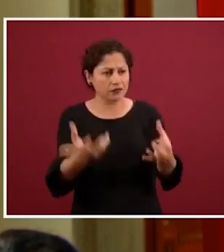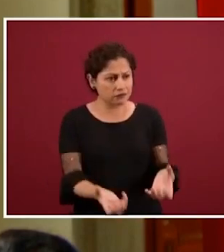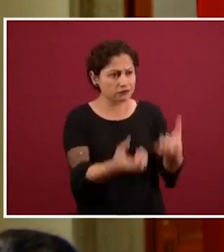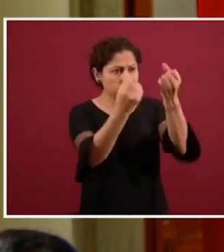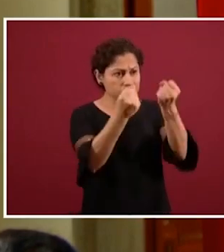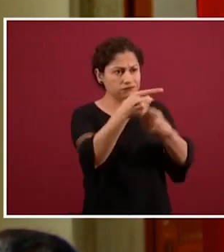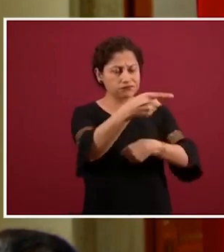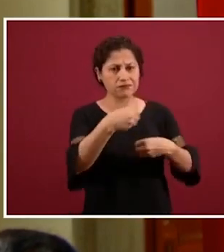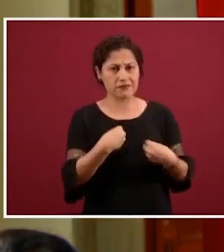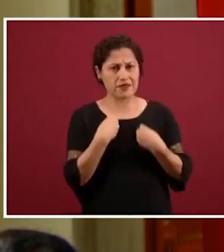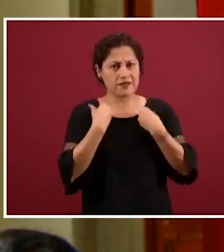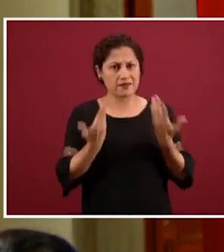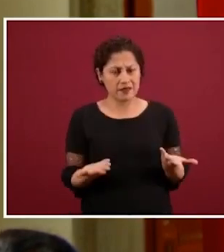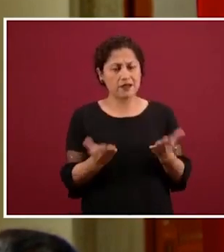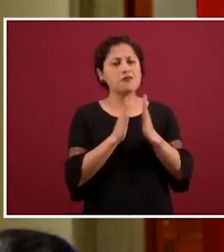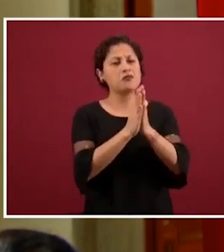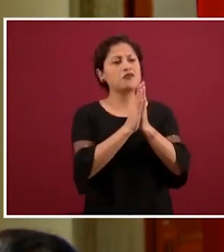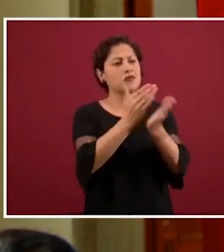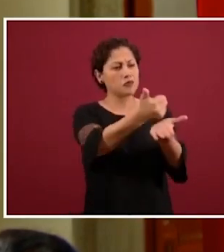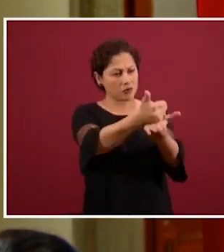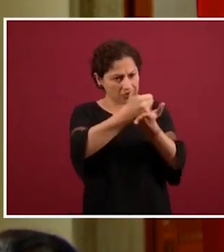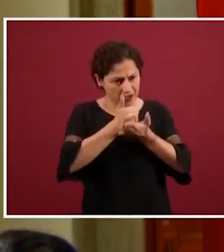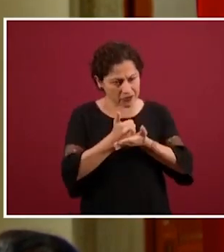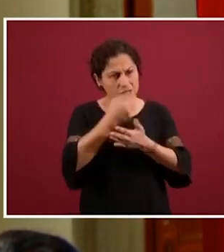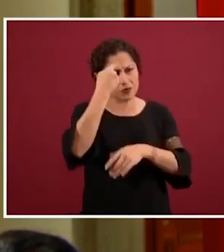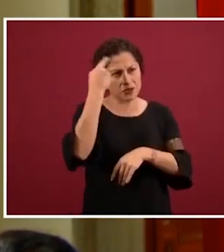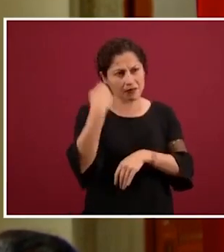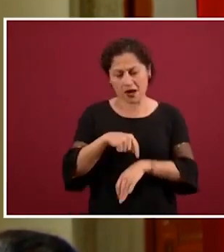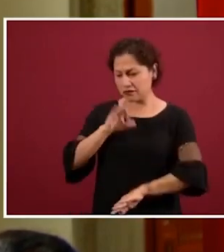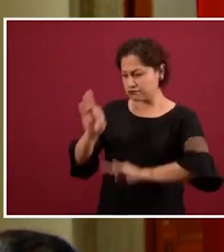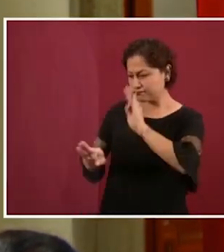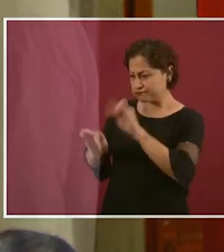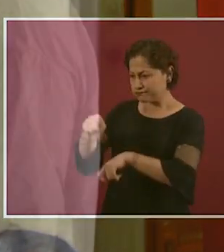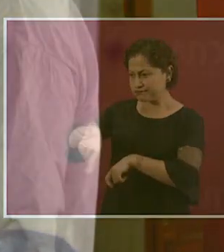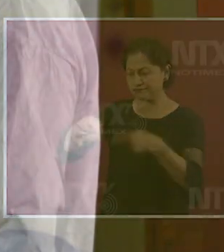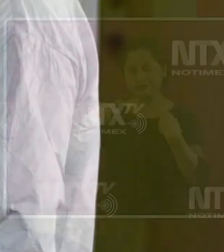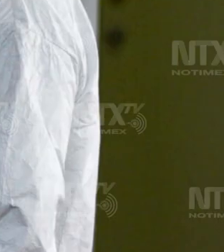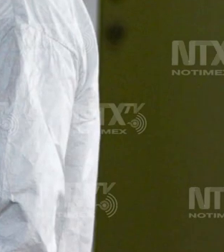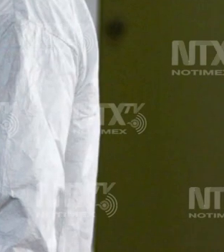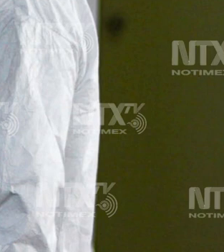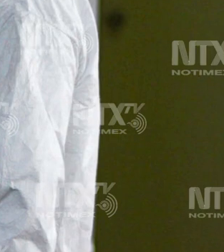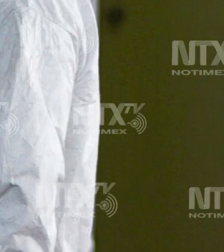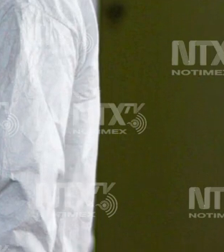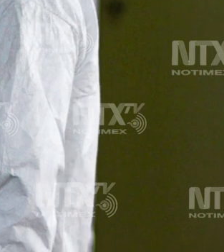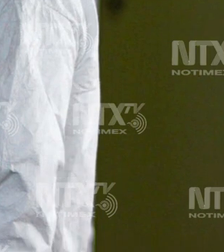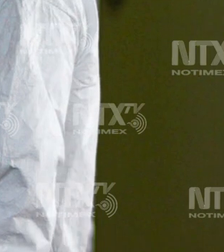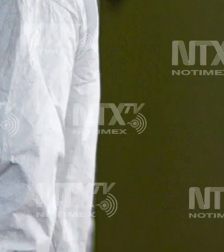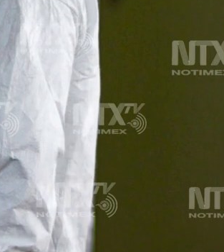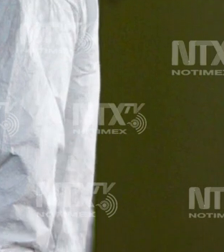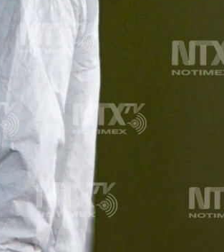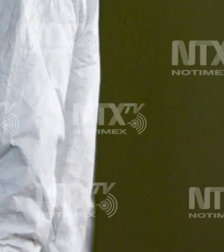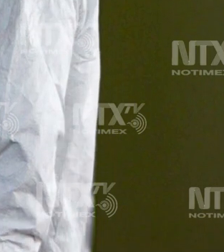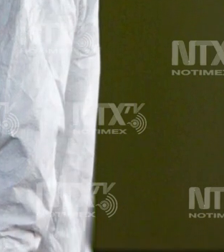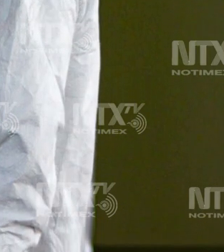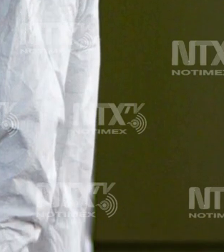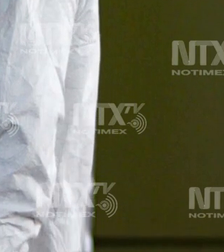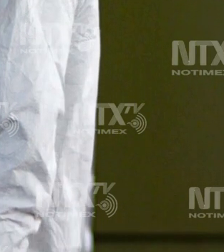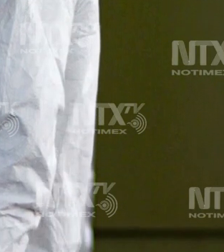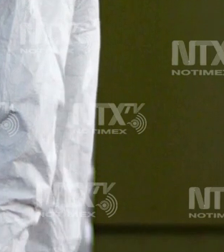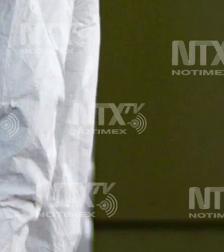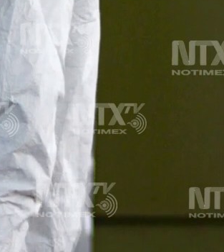cuidarlos. Cepeda Arias subrayó que los médicos y enfermeros que atienden a pacientes con COVID-19